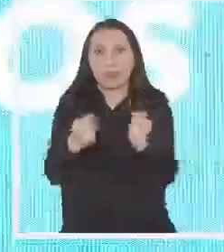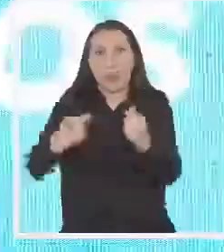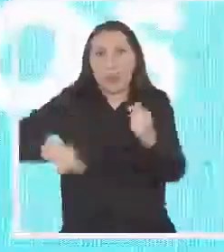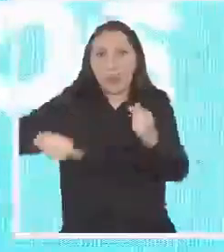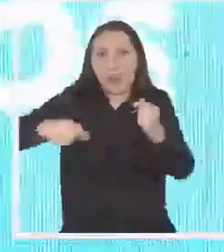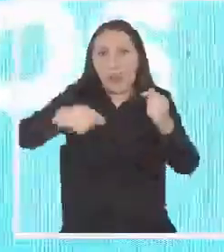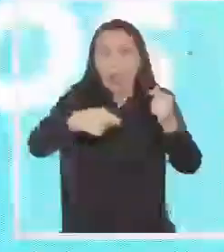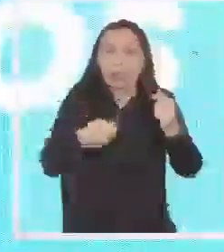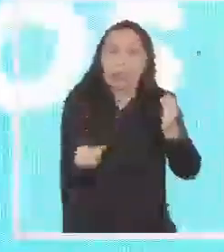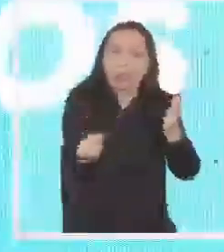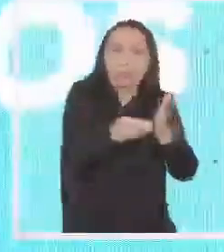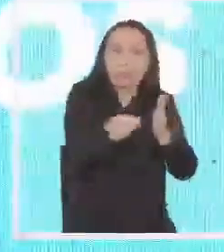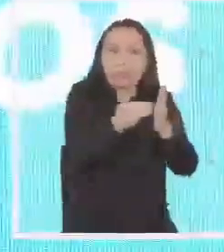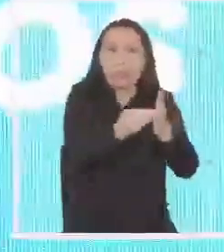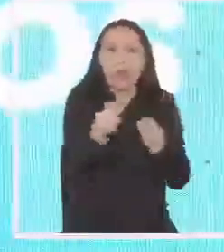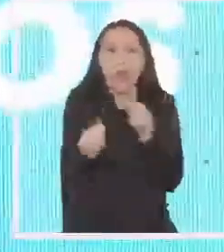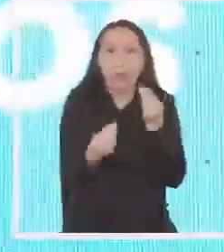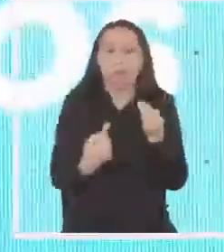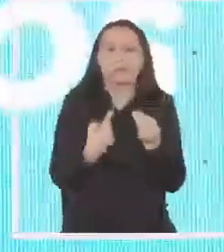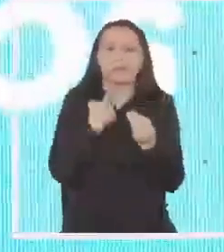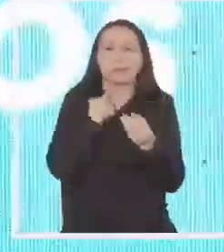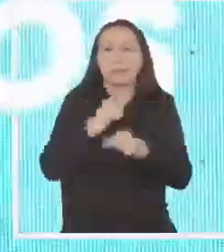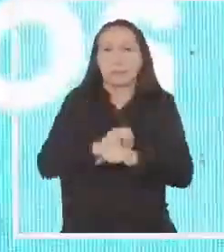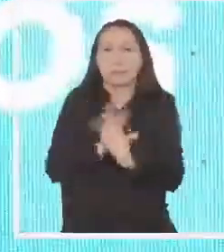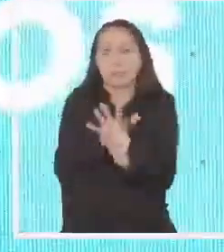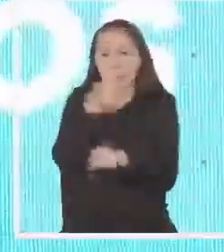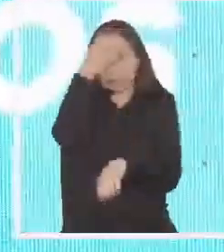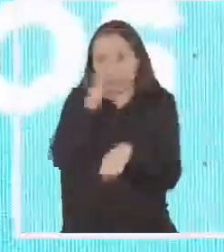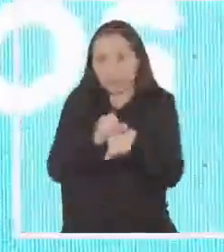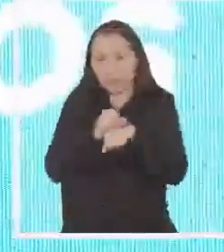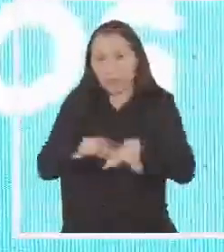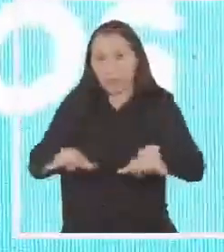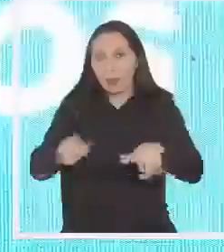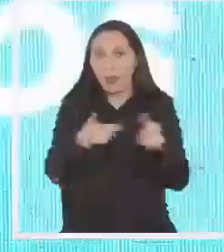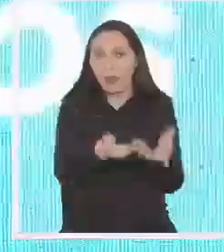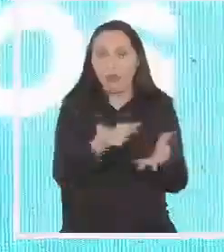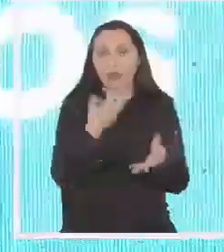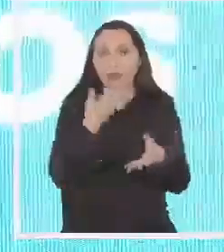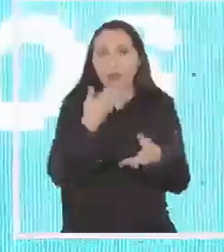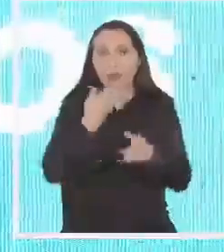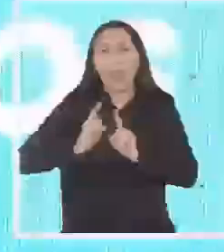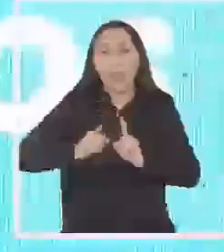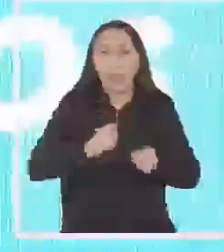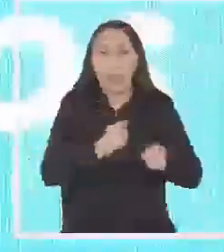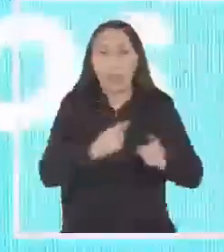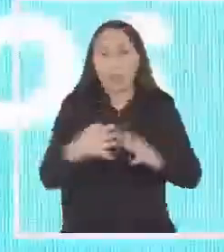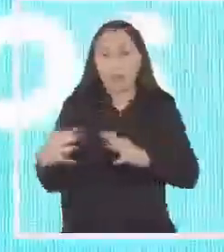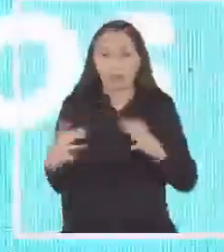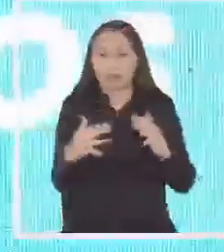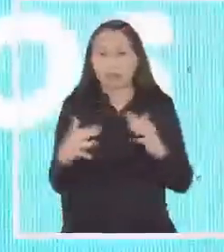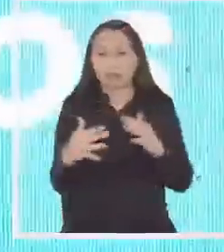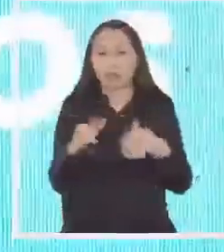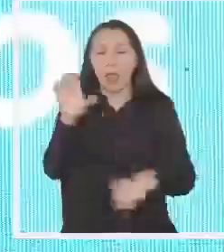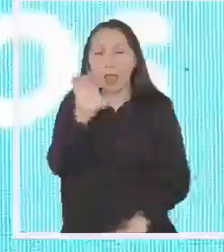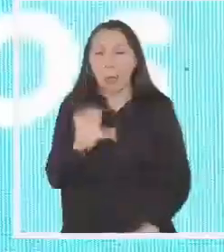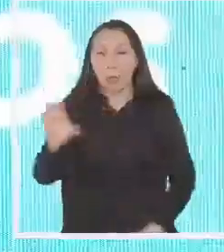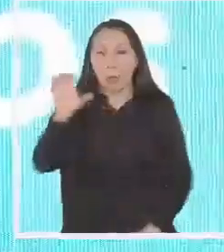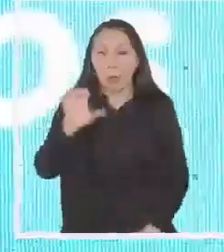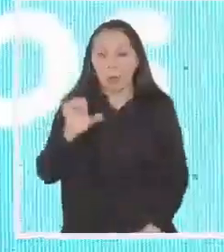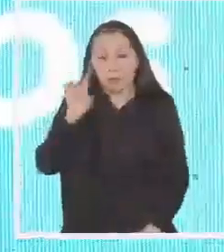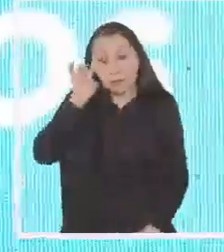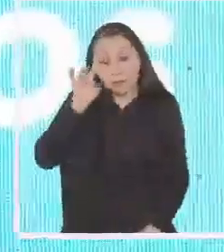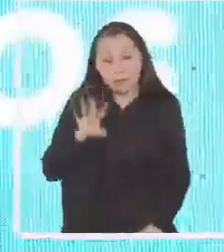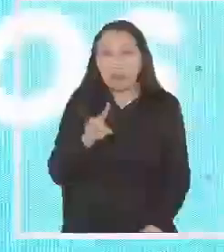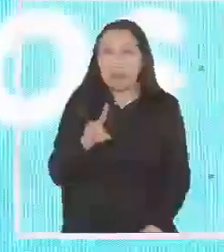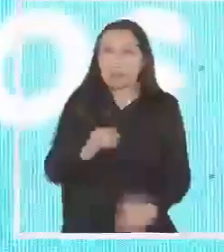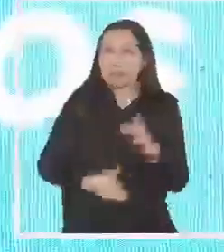precios que se produjeron producto de la pandemia y de la guerra en Europa. Sabemos que